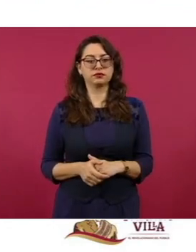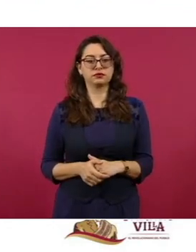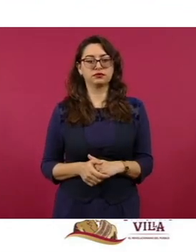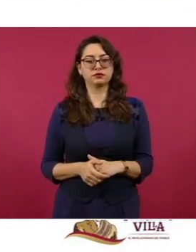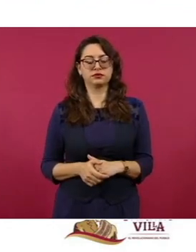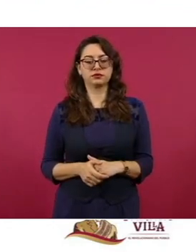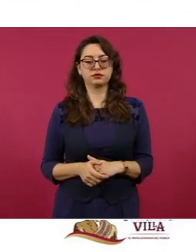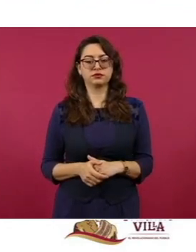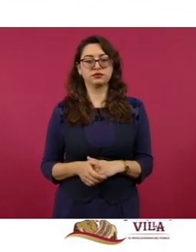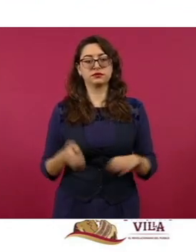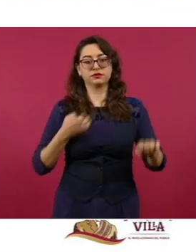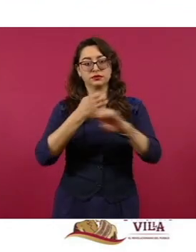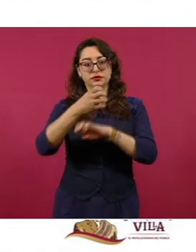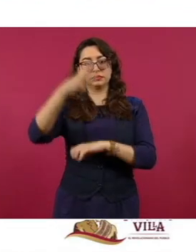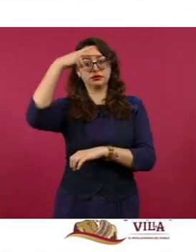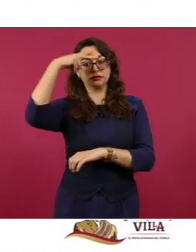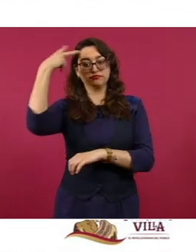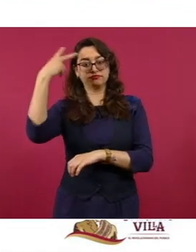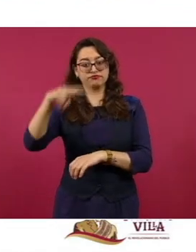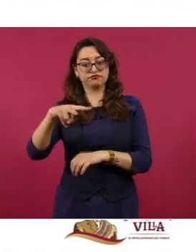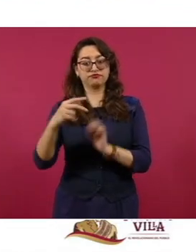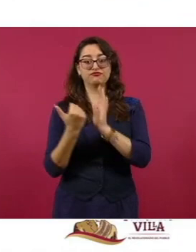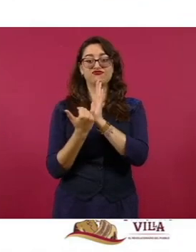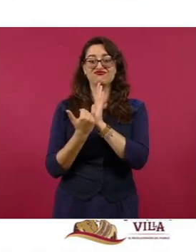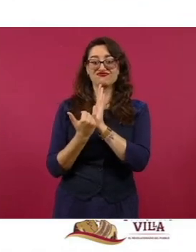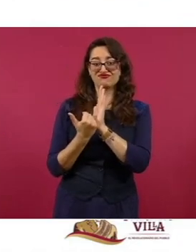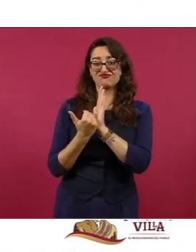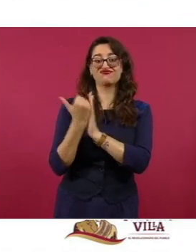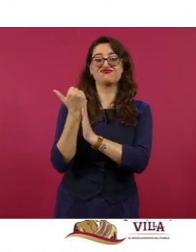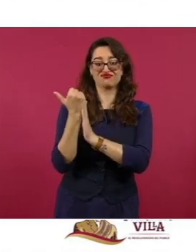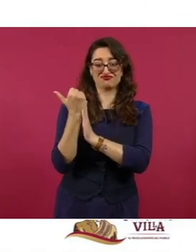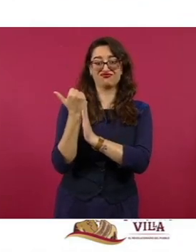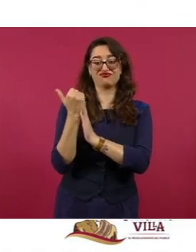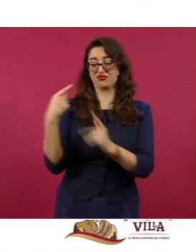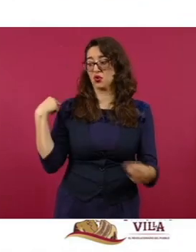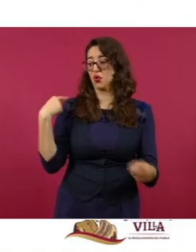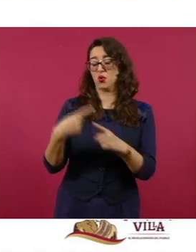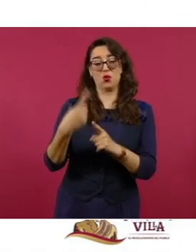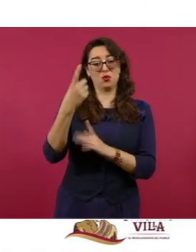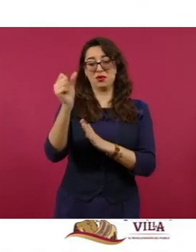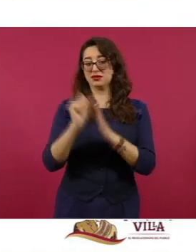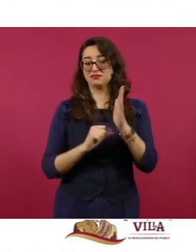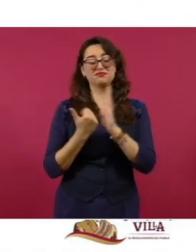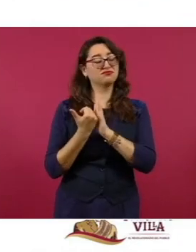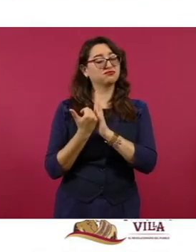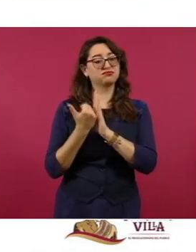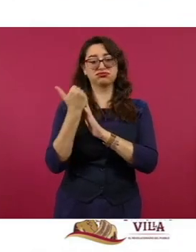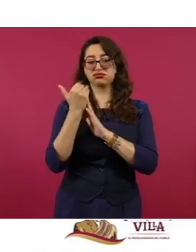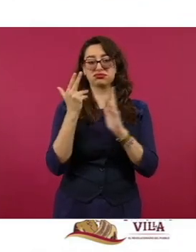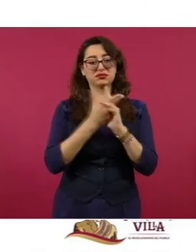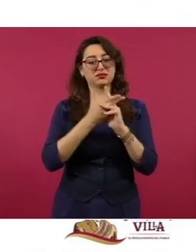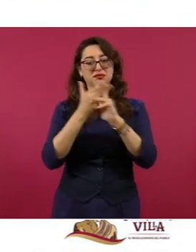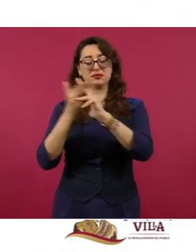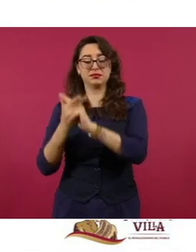Brevemente, en el caso del Estado de México, hubo un incremento en el último mes. En el caso de Baja